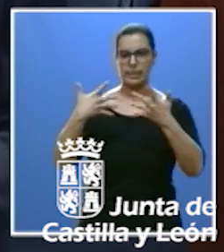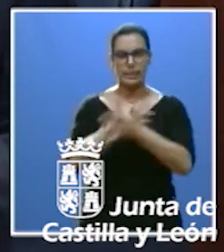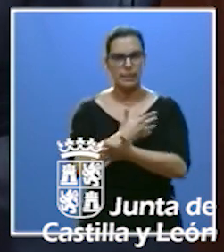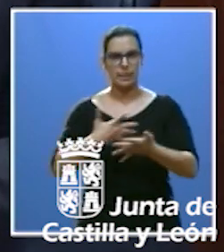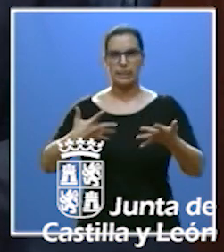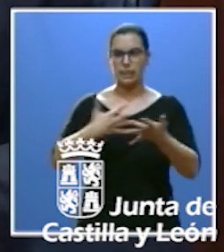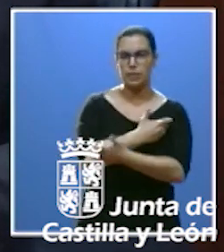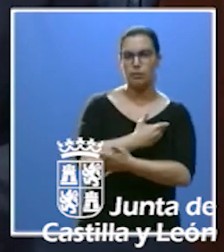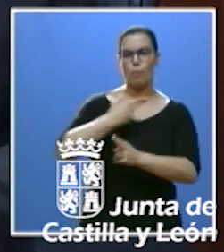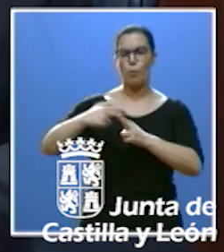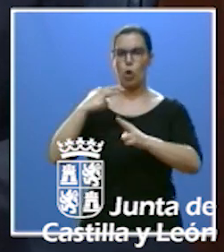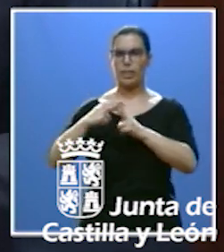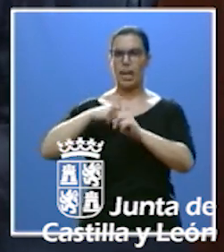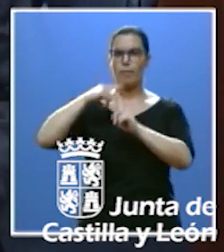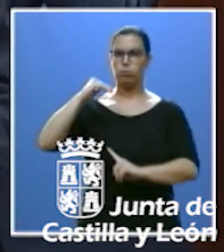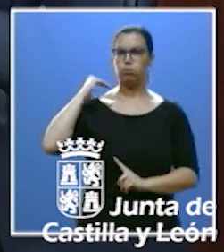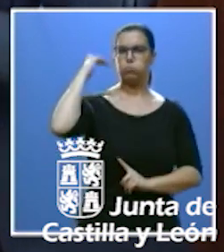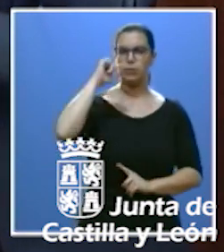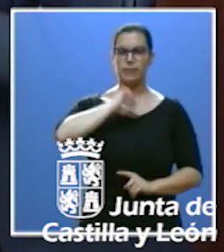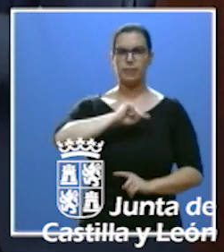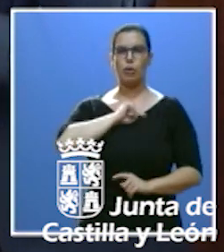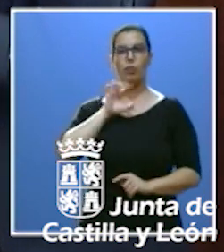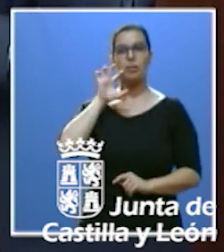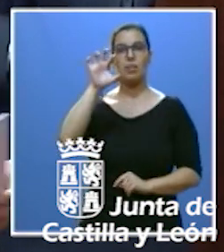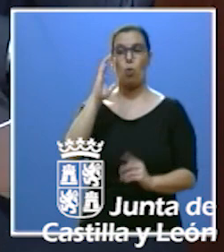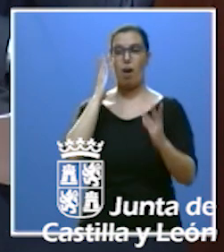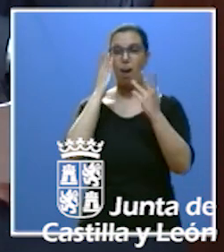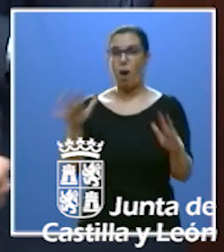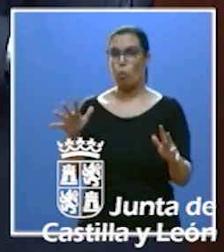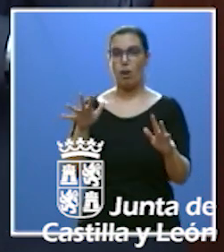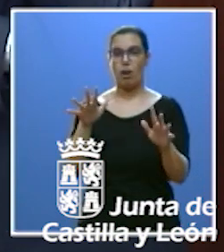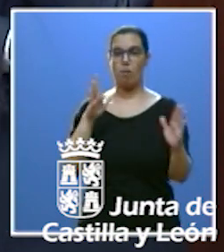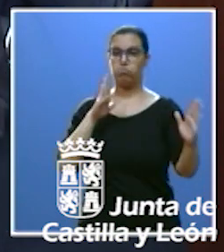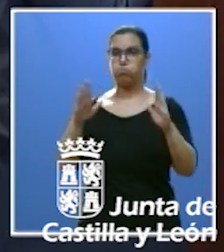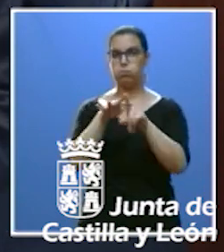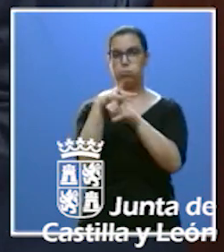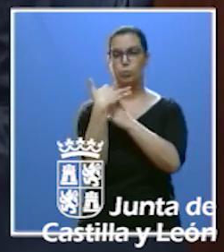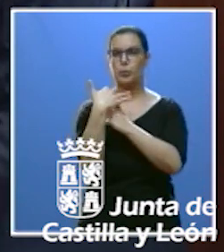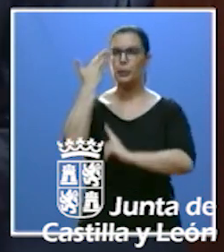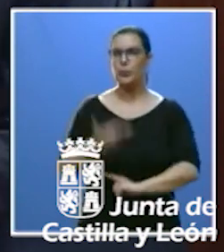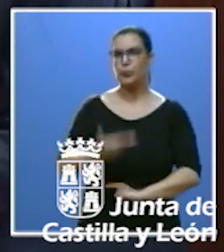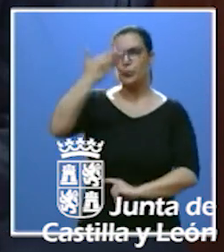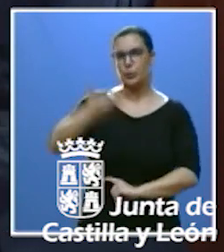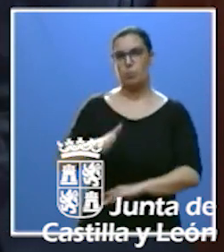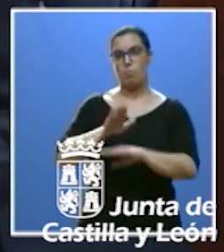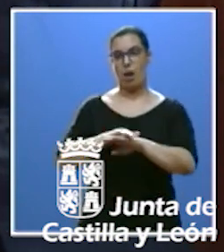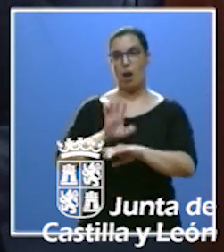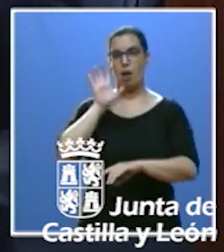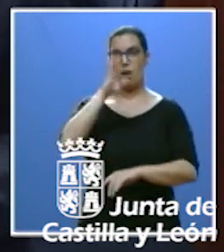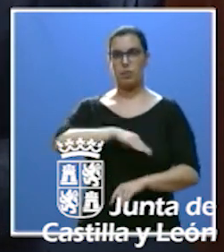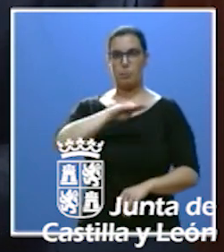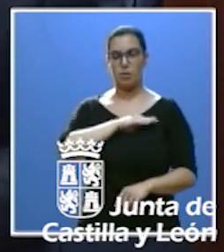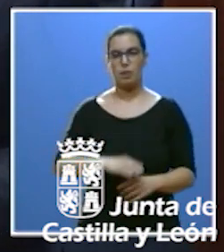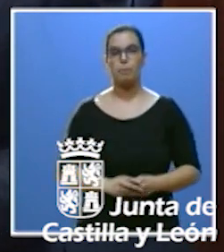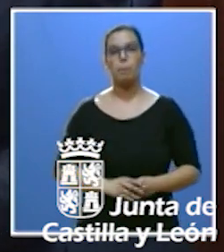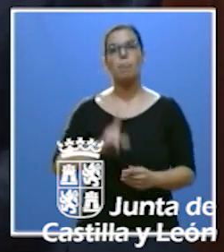altura política y de sentido de Estado en momentos cruciales en la vida de este país. Gracias